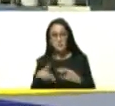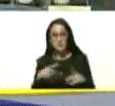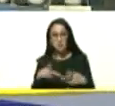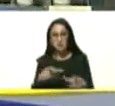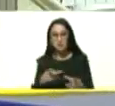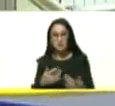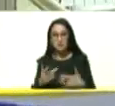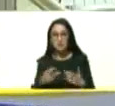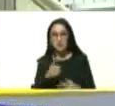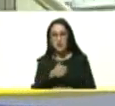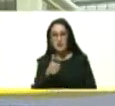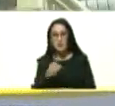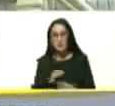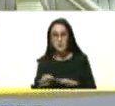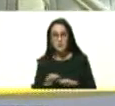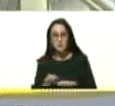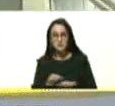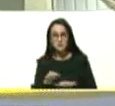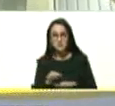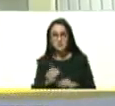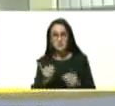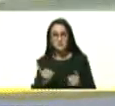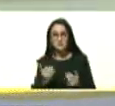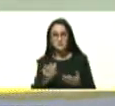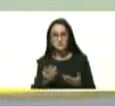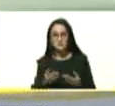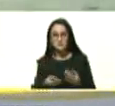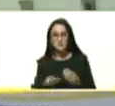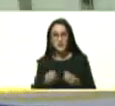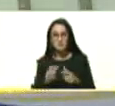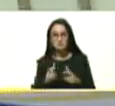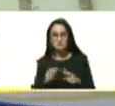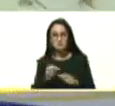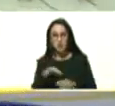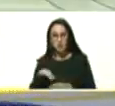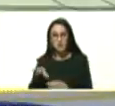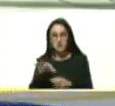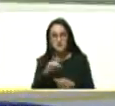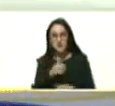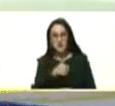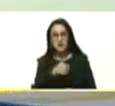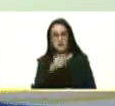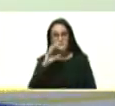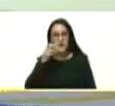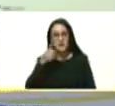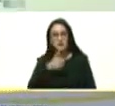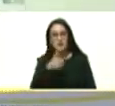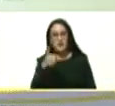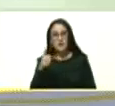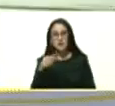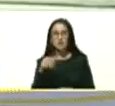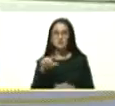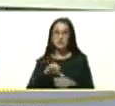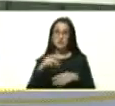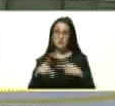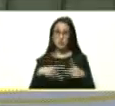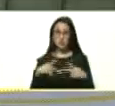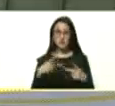de cada uno de los municipios para llevar esta cosecha del maíz a cada uno de los centros de